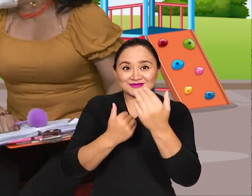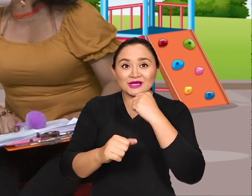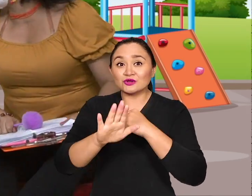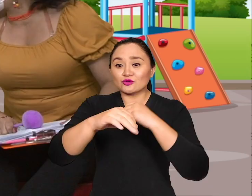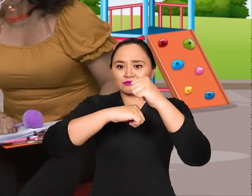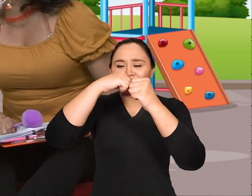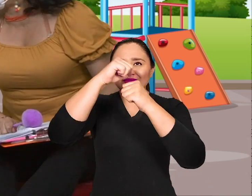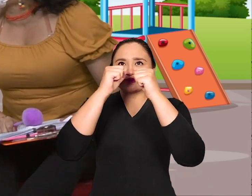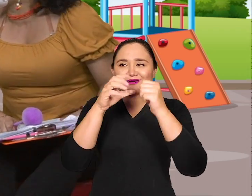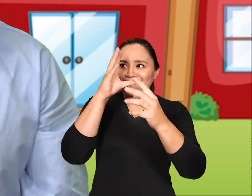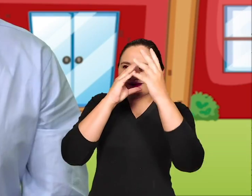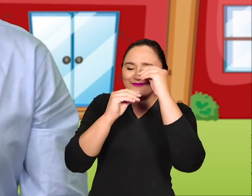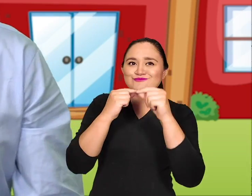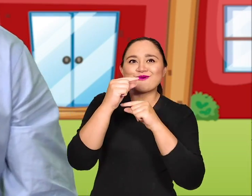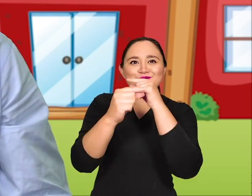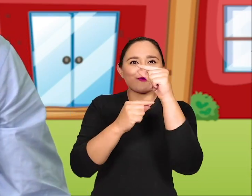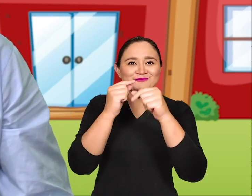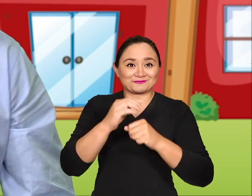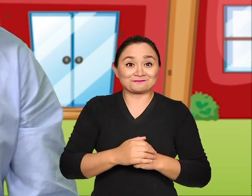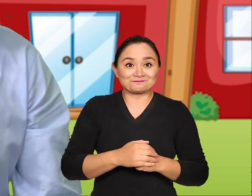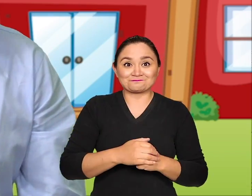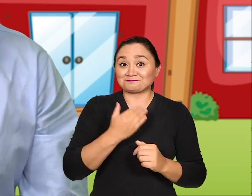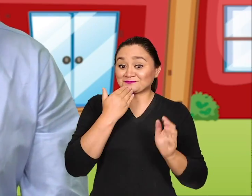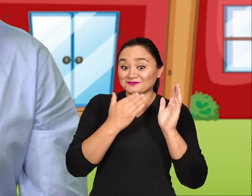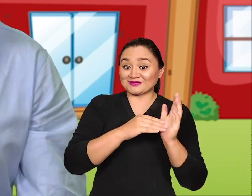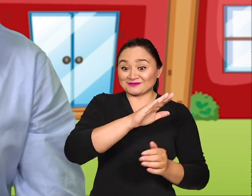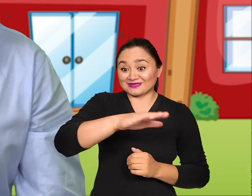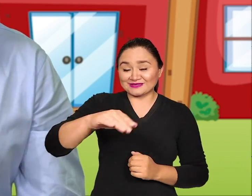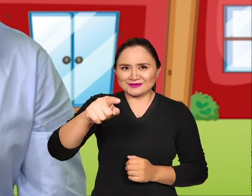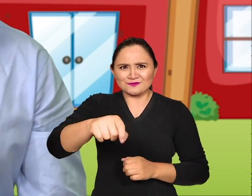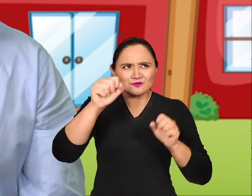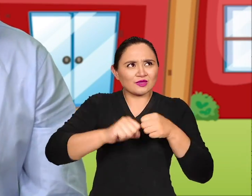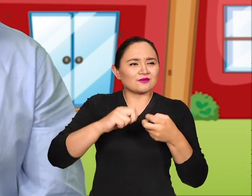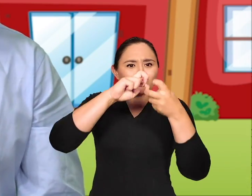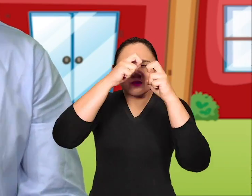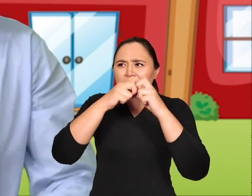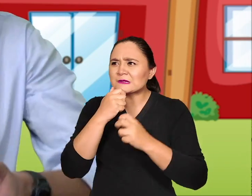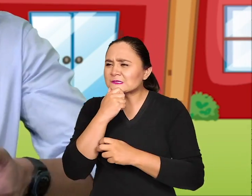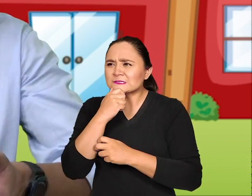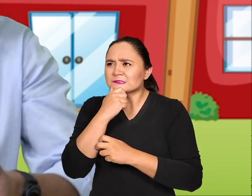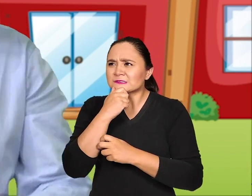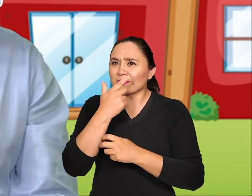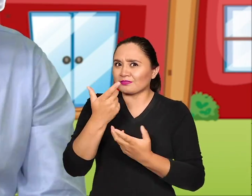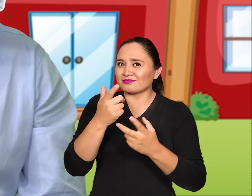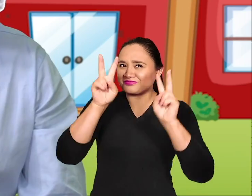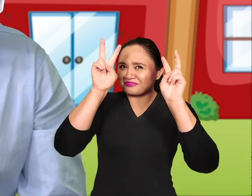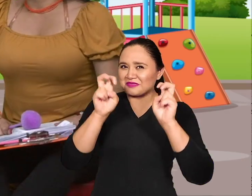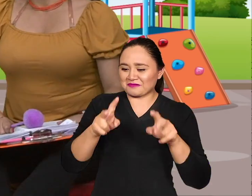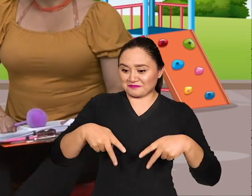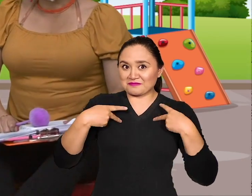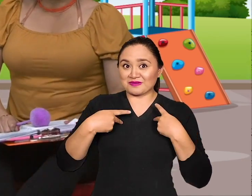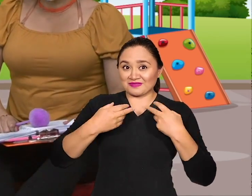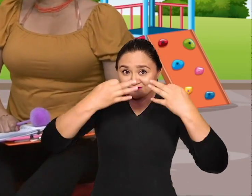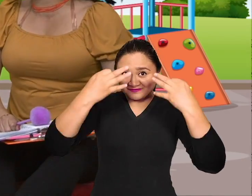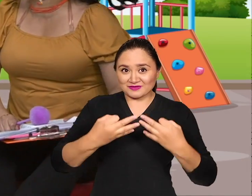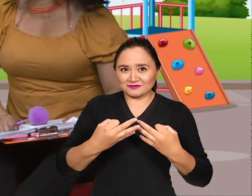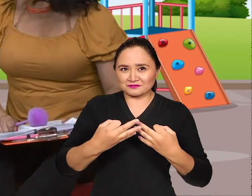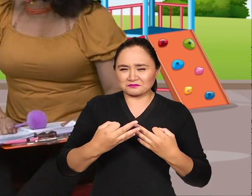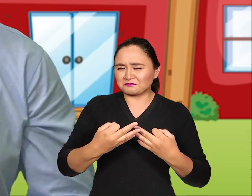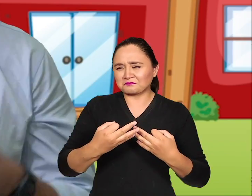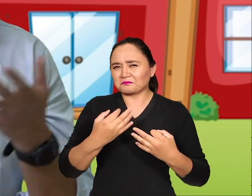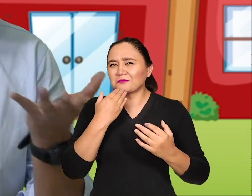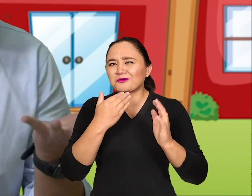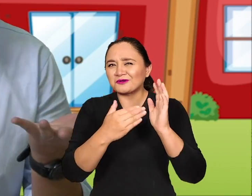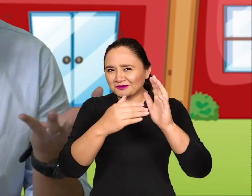construyan ese aprendizaje? Nuestros estudiantes pueden resolver desafíos que encuentren en situaciones reales. ¿Cómo por